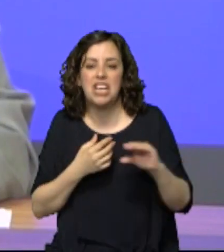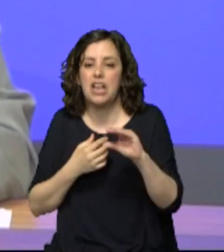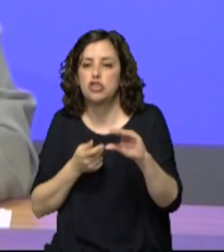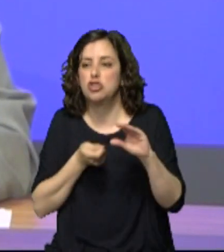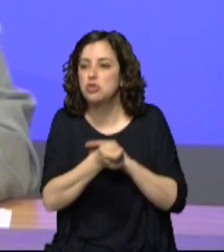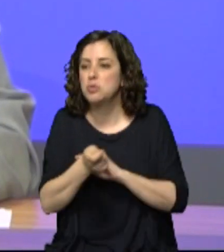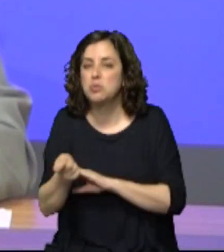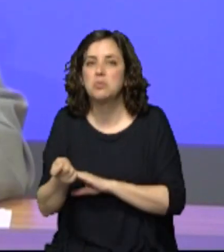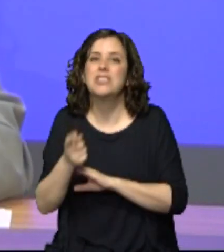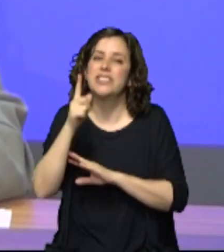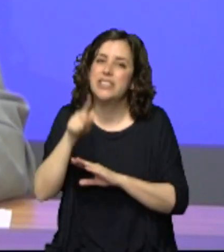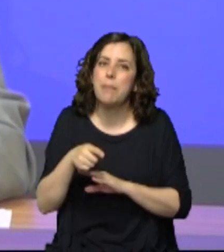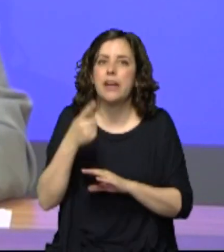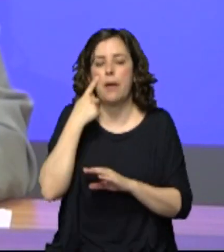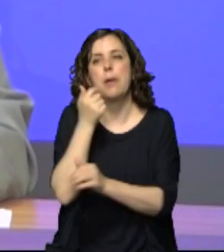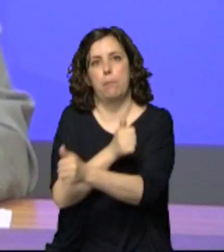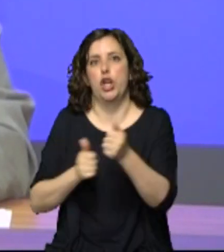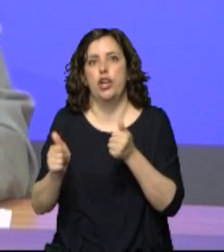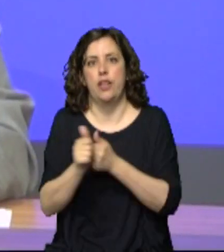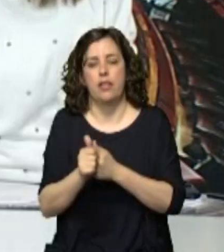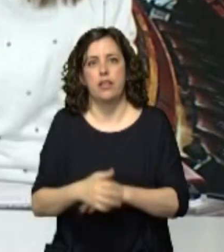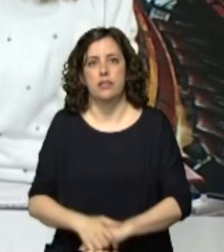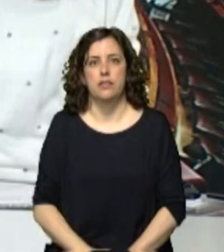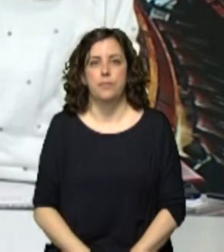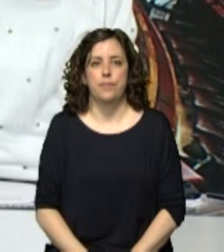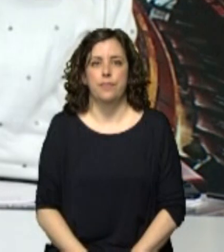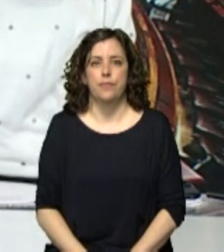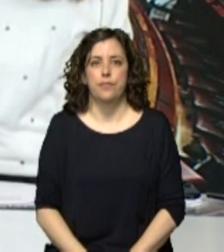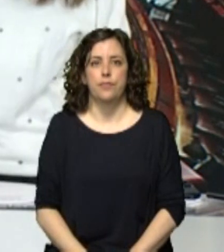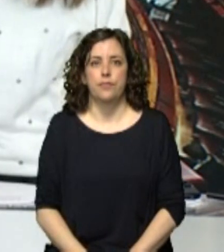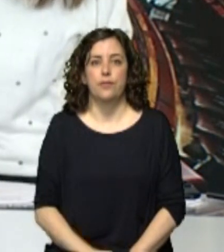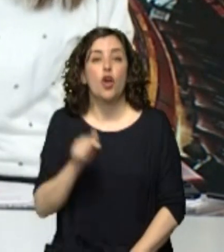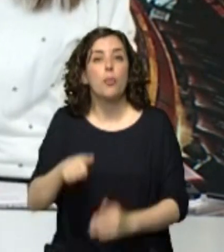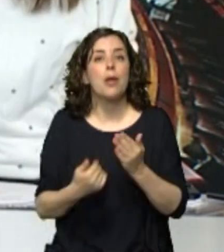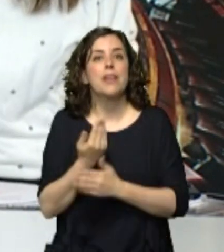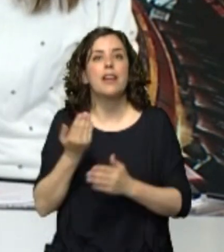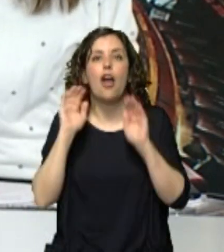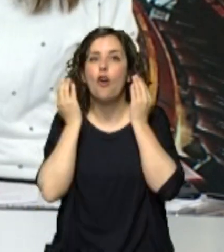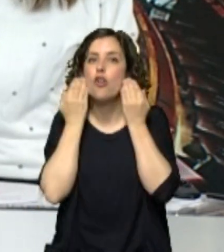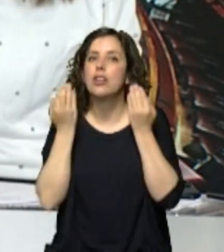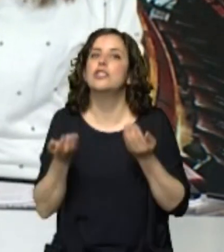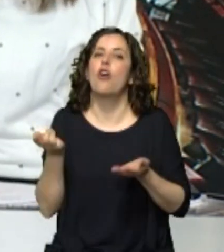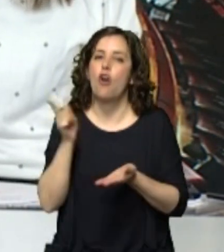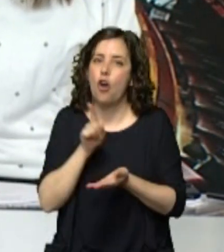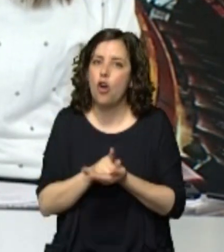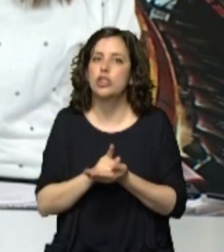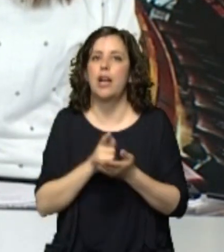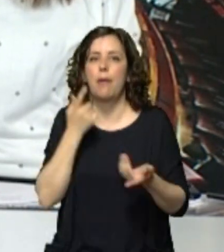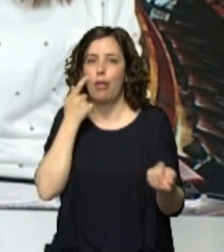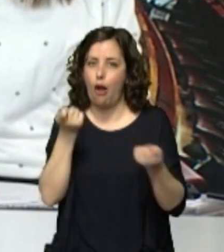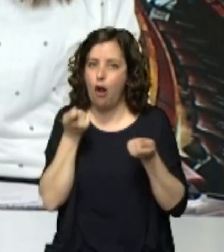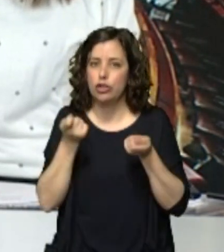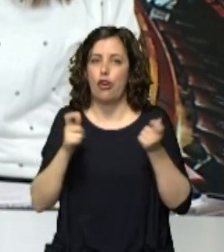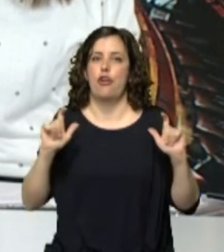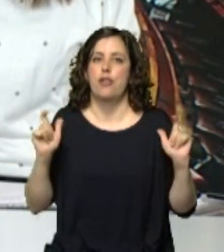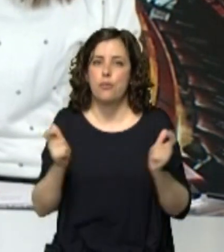derivación en las prioridades de la ejecución de... Y esta mañana en el Congreso, nueva sesión de control con ambiente tenso entre el